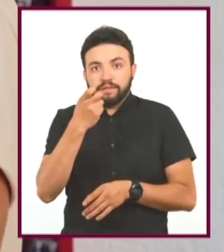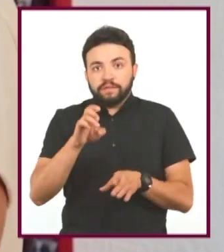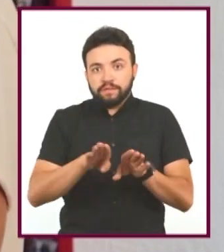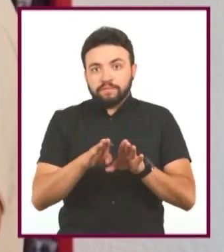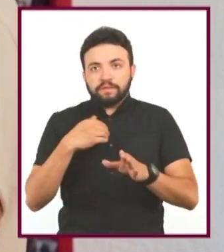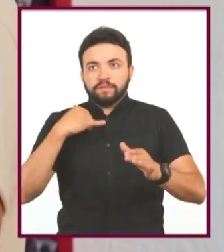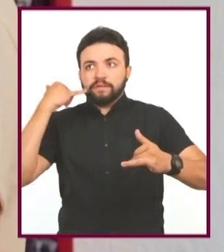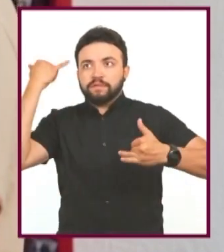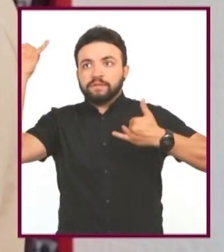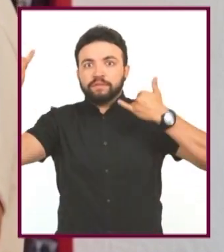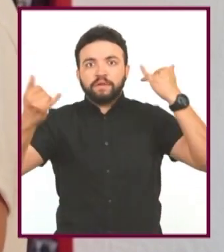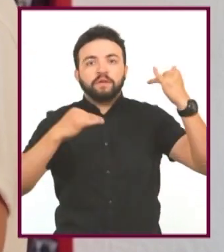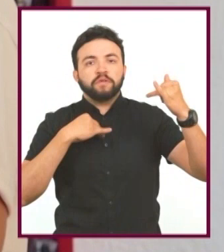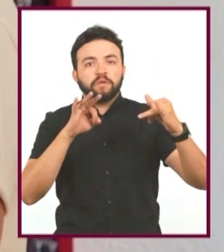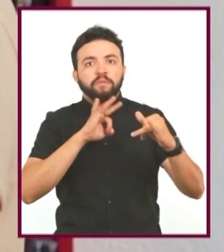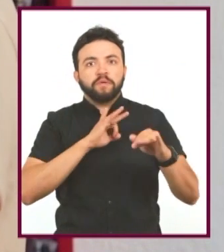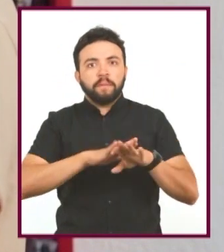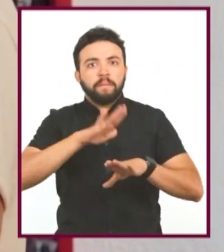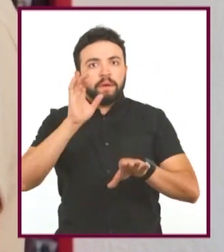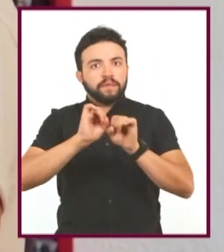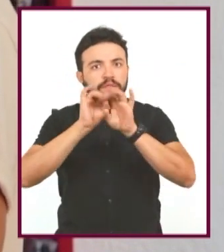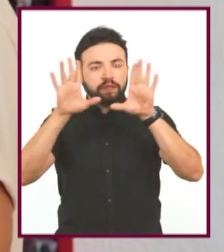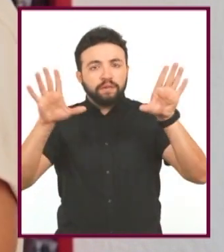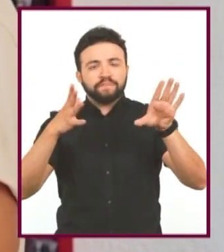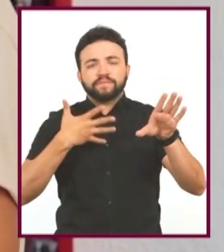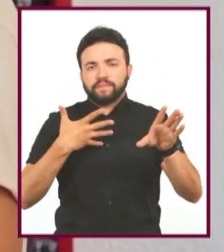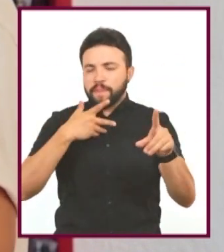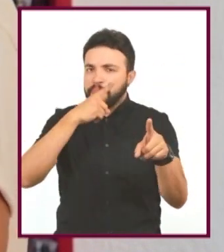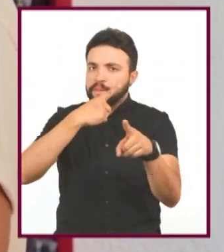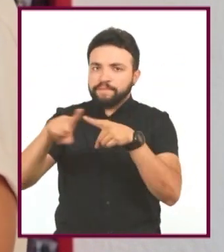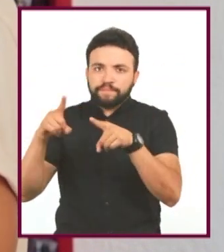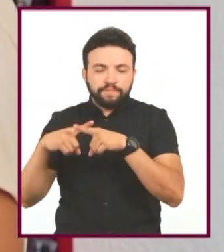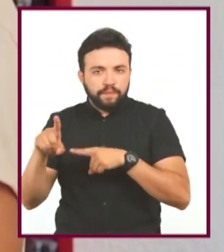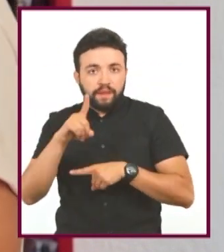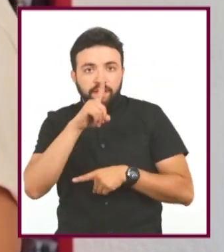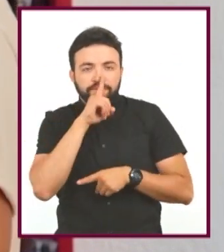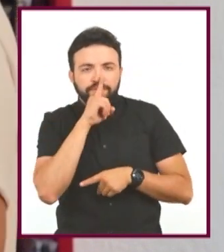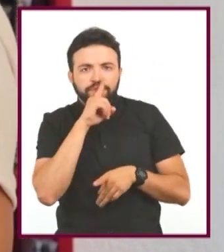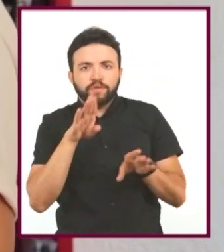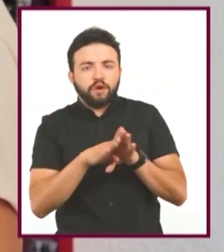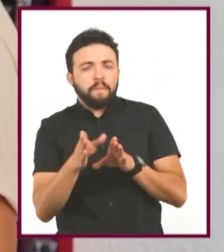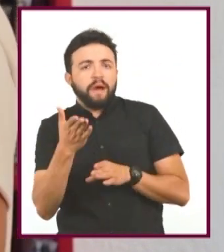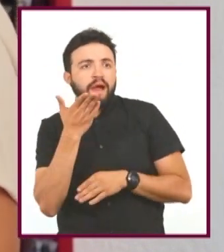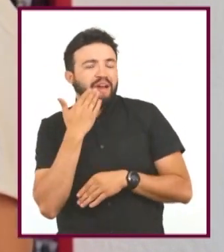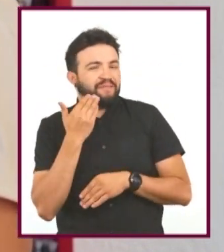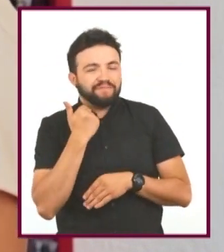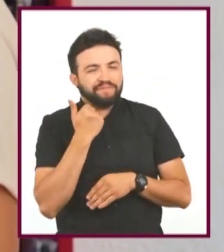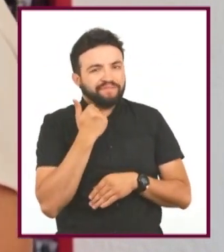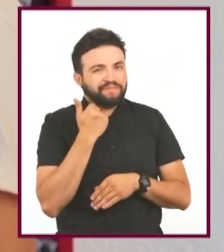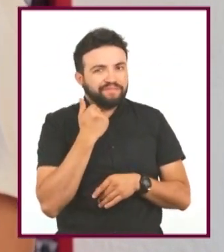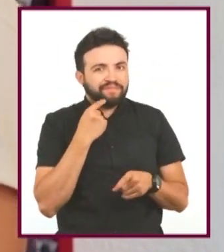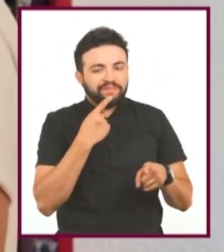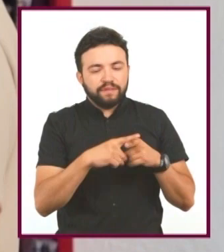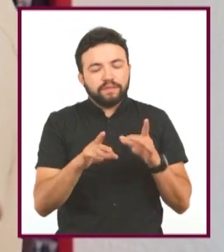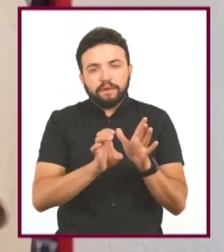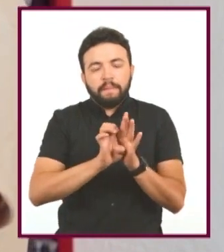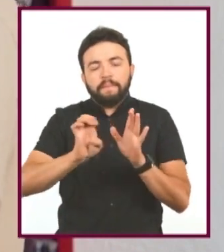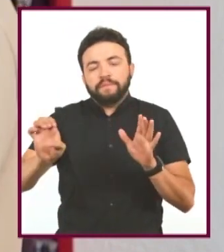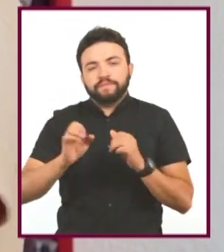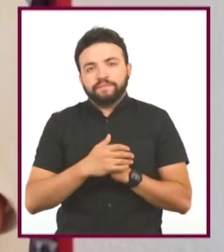se vuelve más clara. Claro que hay otros tipos de silencios, que no son tan amables como estos que estoy pensando. Por